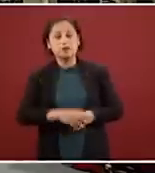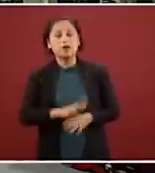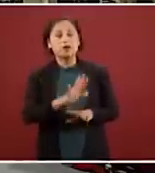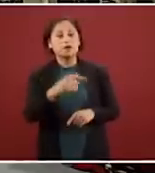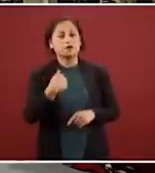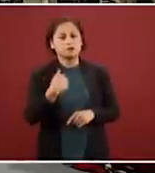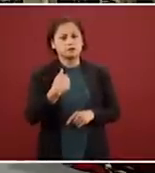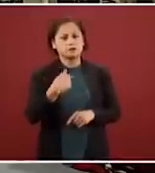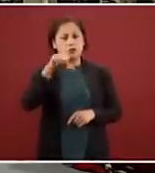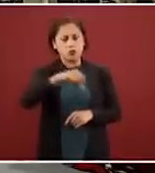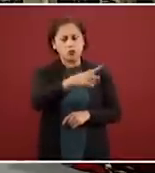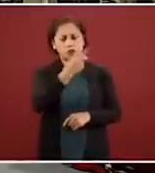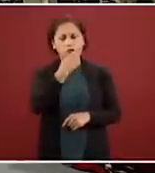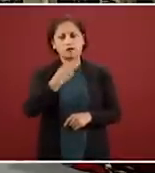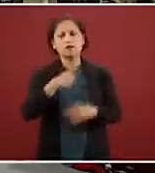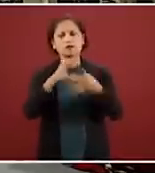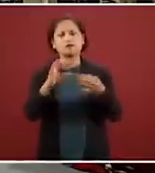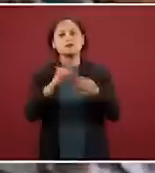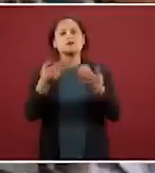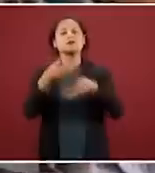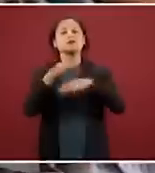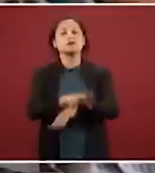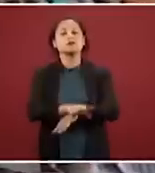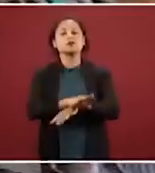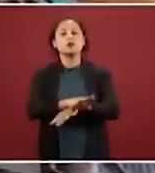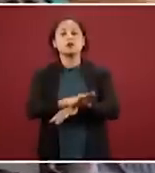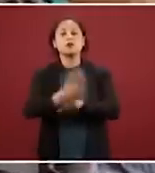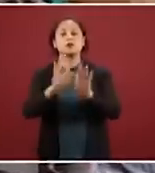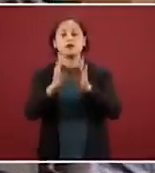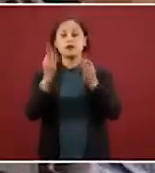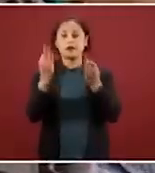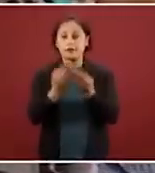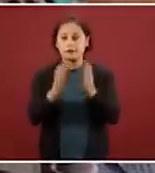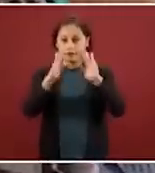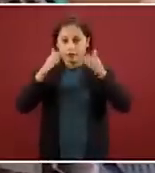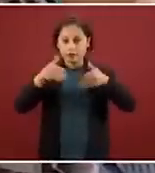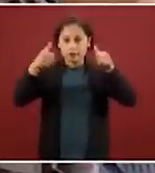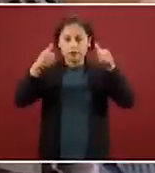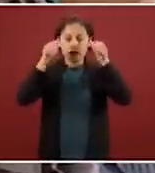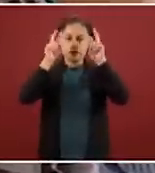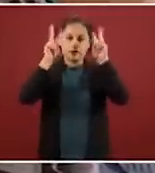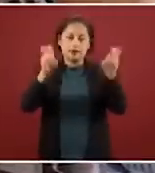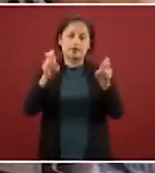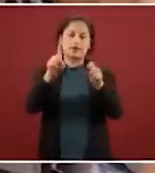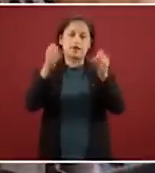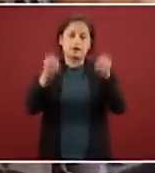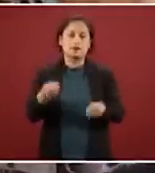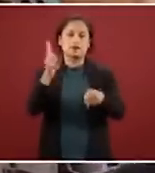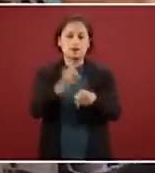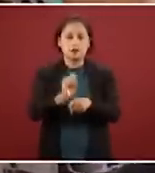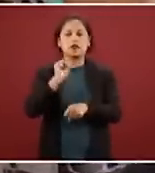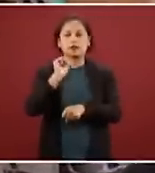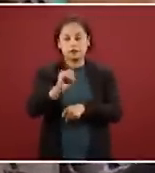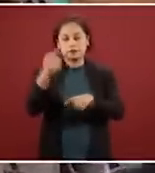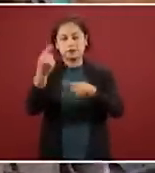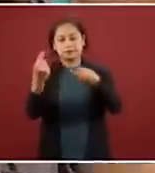tema de la estrategia de seguridad. Sí, más Guardia Nacional, sí atender las causas, pero yo le preguntaría, ¿cuál va